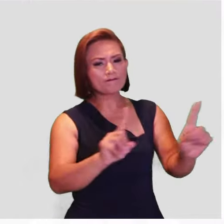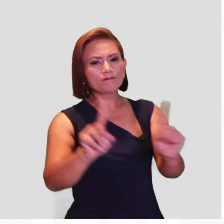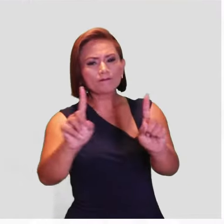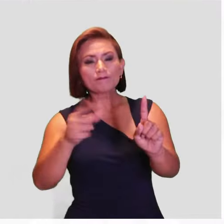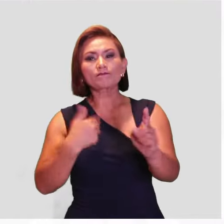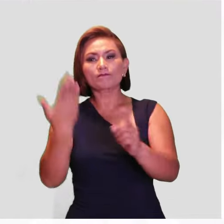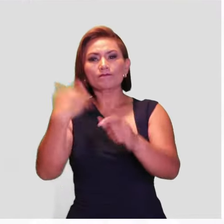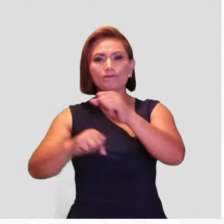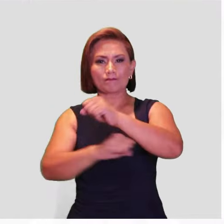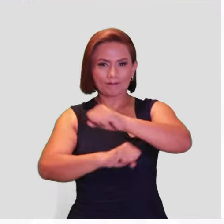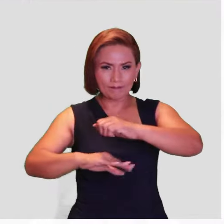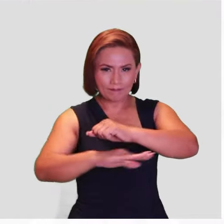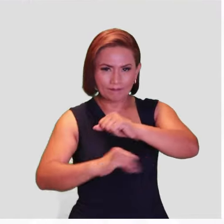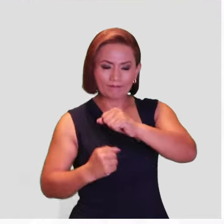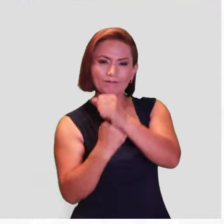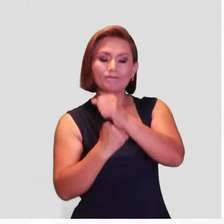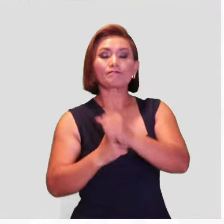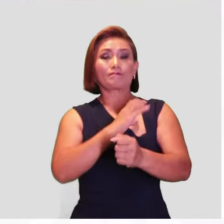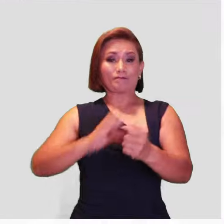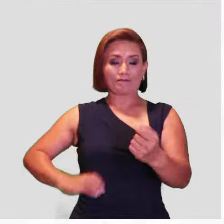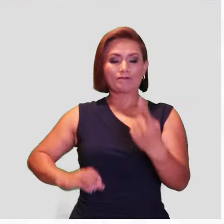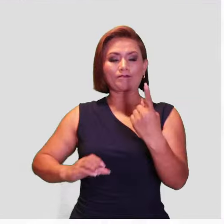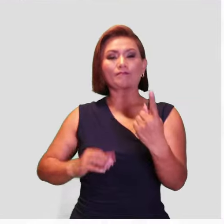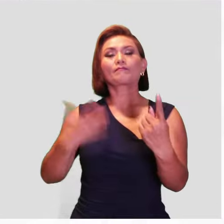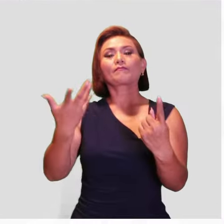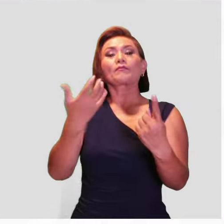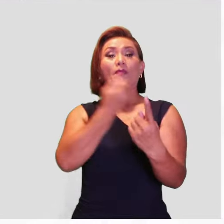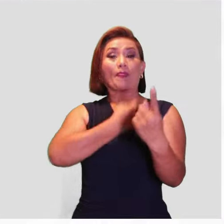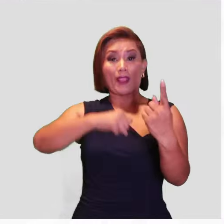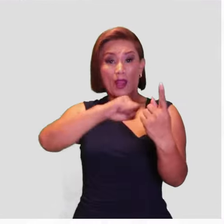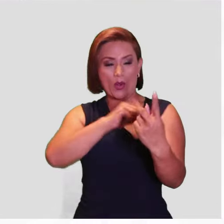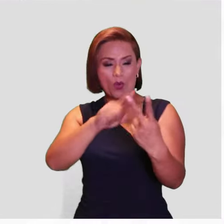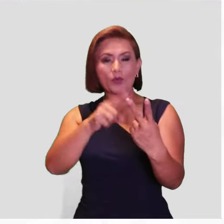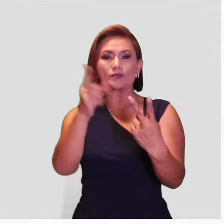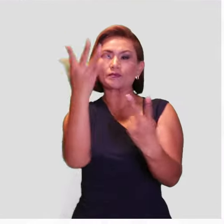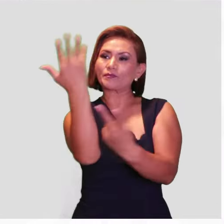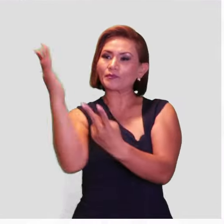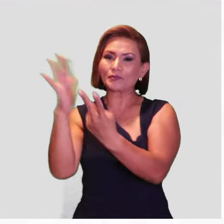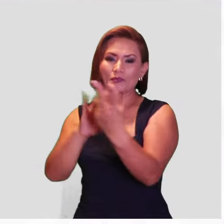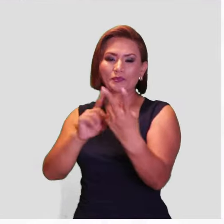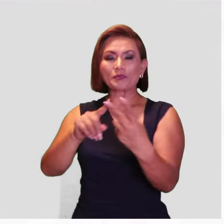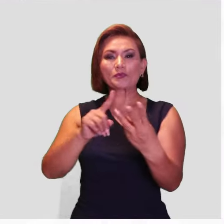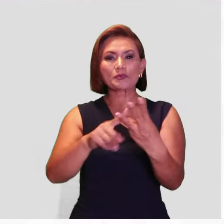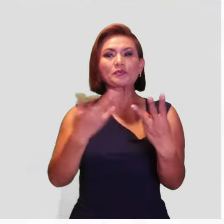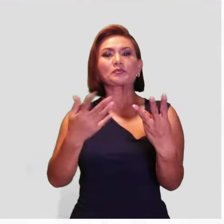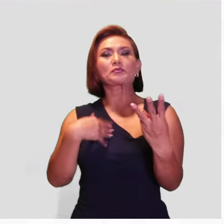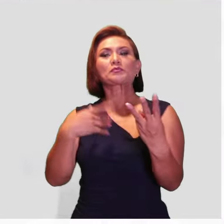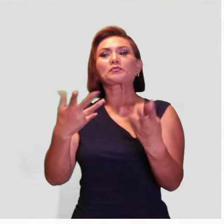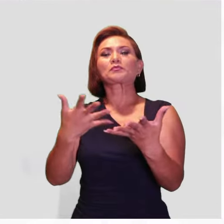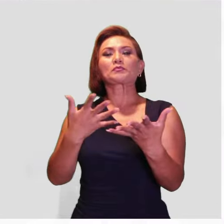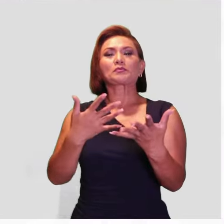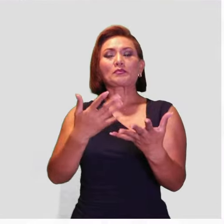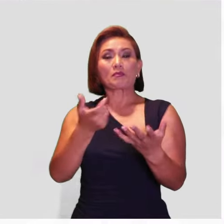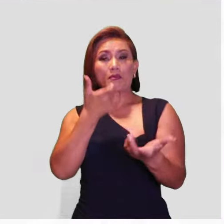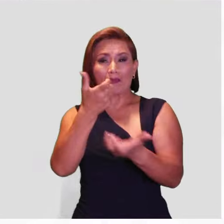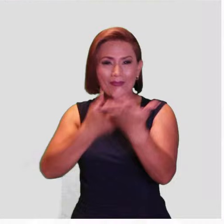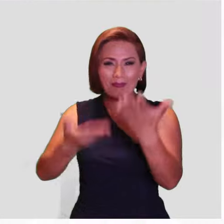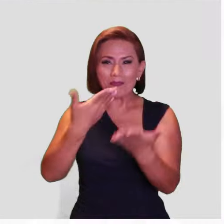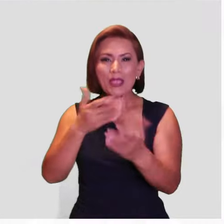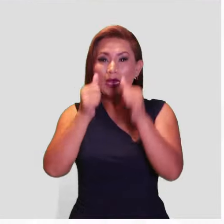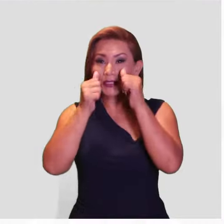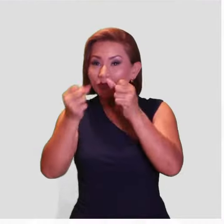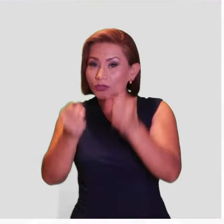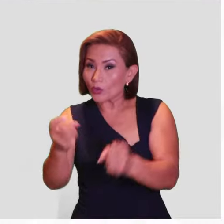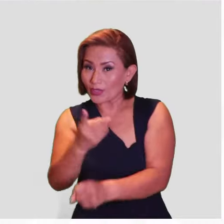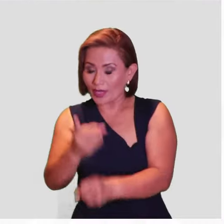fundamentales: seguridad, salud, educación y medio ambiente, siendo estos los 4 principales motivos que tienen toda mi atención en